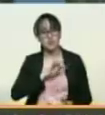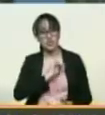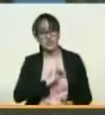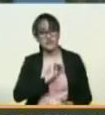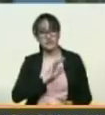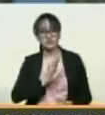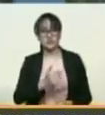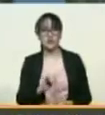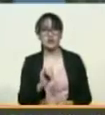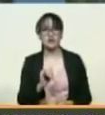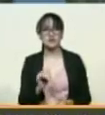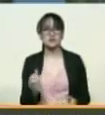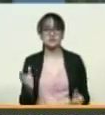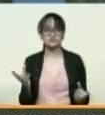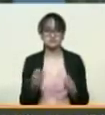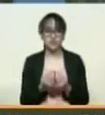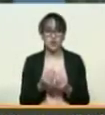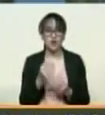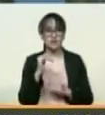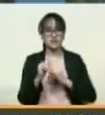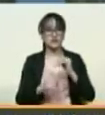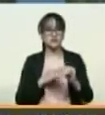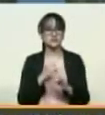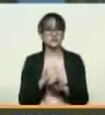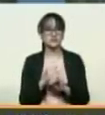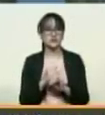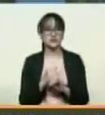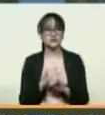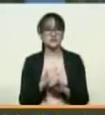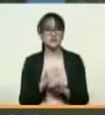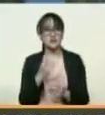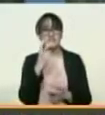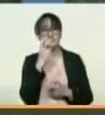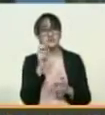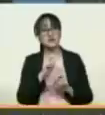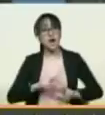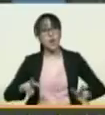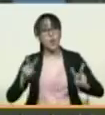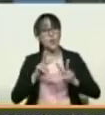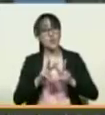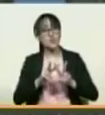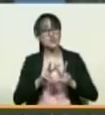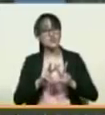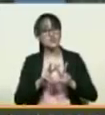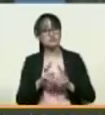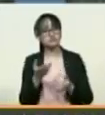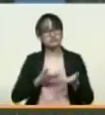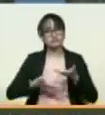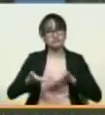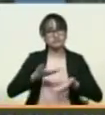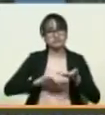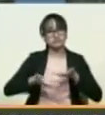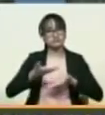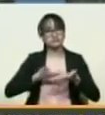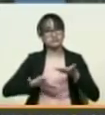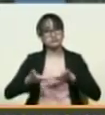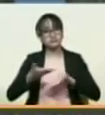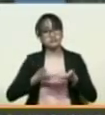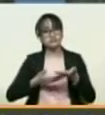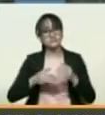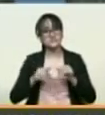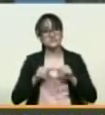identificaciones como acompañantes internacionales. Lo que sí sirven estas visitas a Naciones Unidas siempre es para intercambiar y para